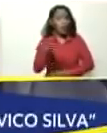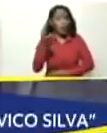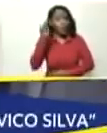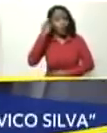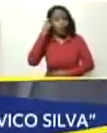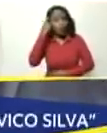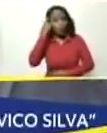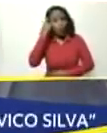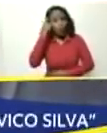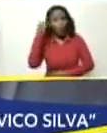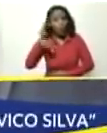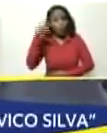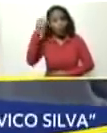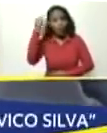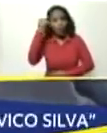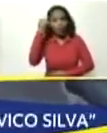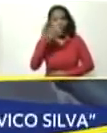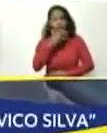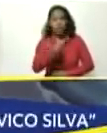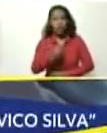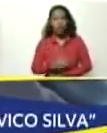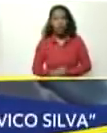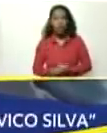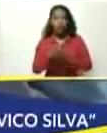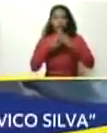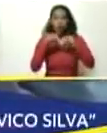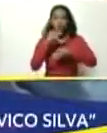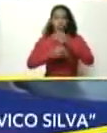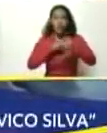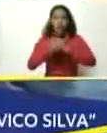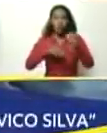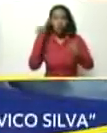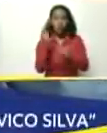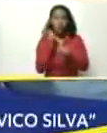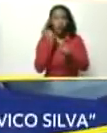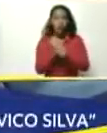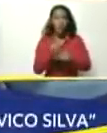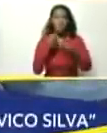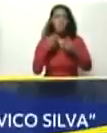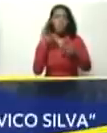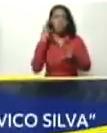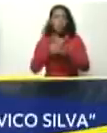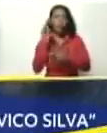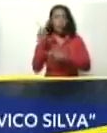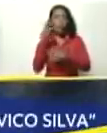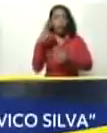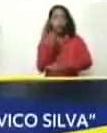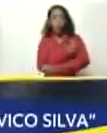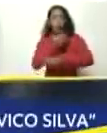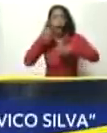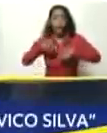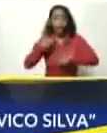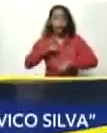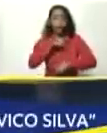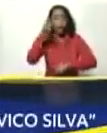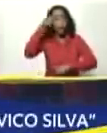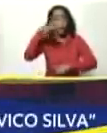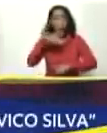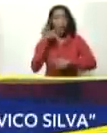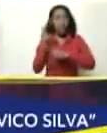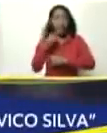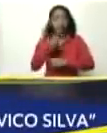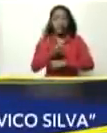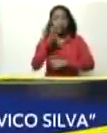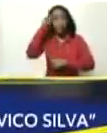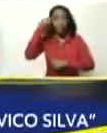recordar en esta fecha decembrina todo lo que ha sido el trabajo para que llegaran estas vacunas aquí a nuestro pueblo. ¿Y qué decir sobre